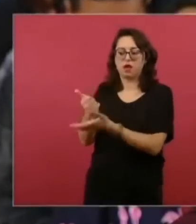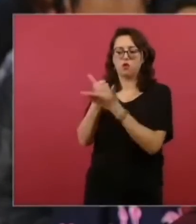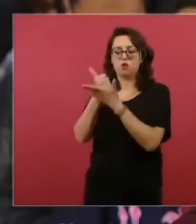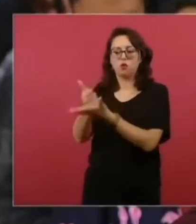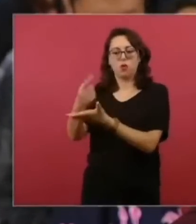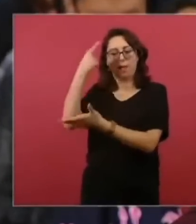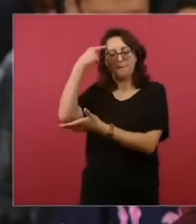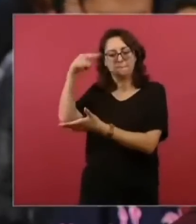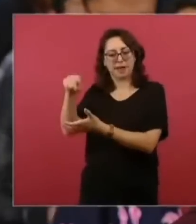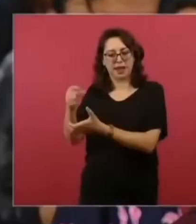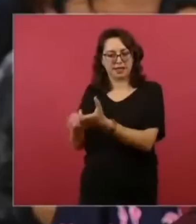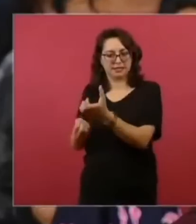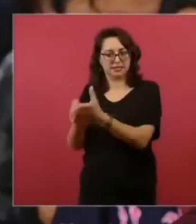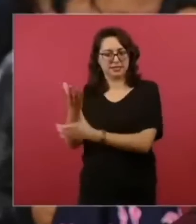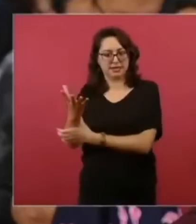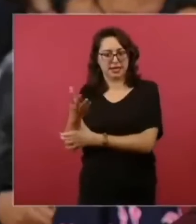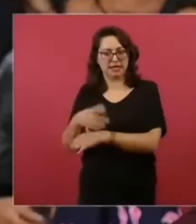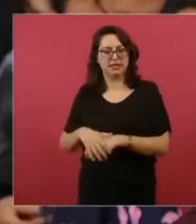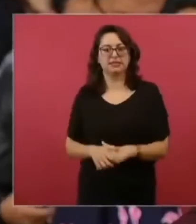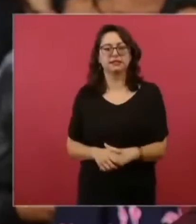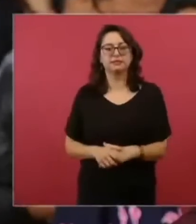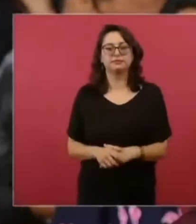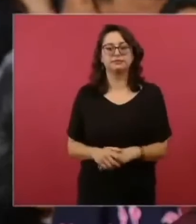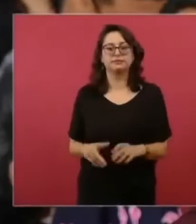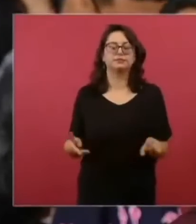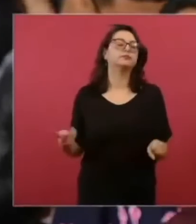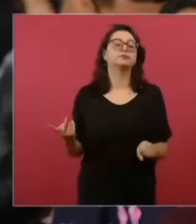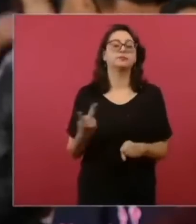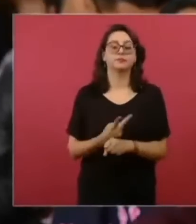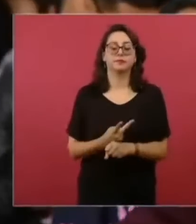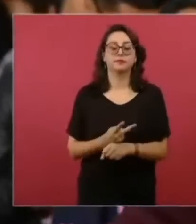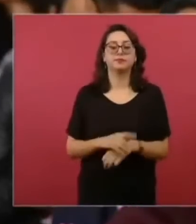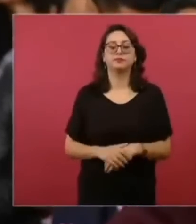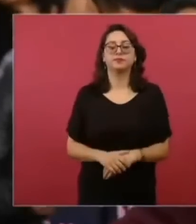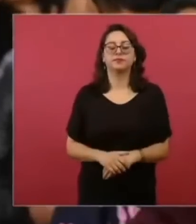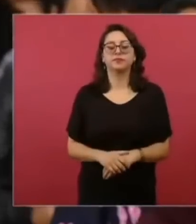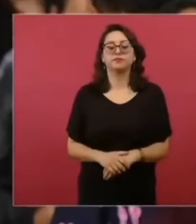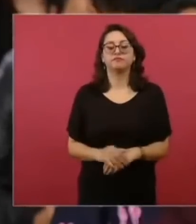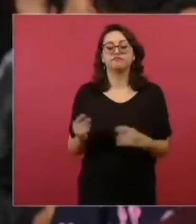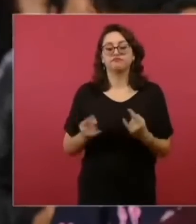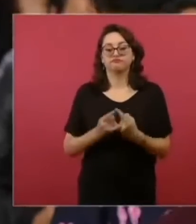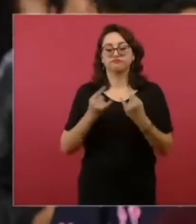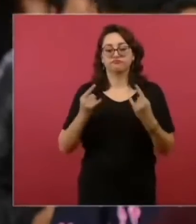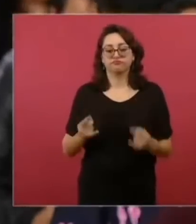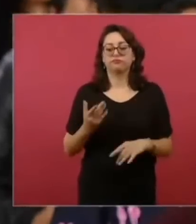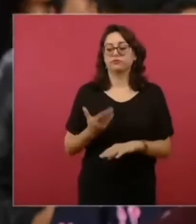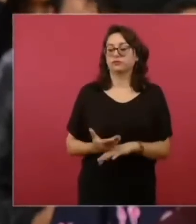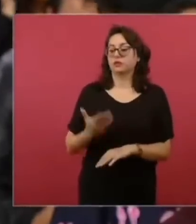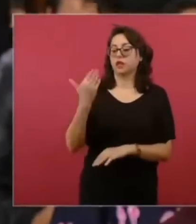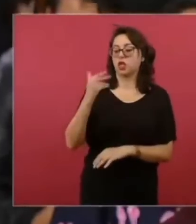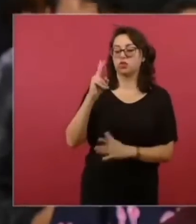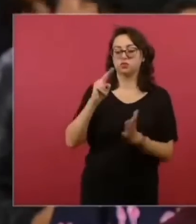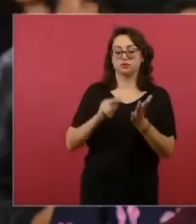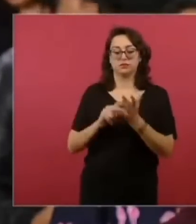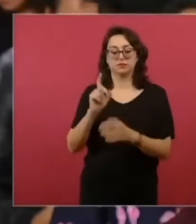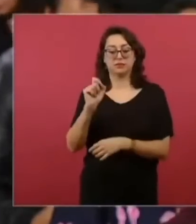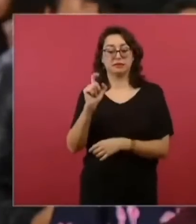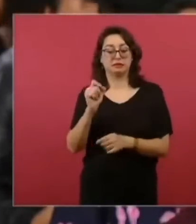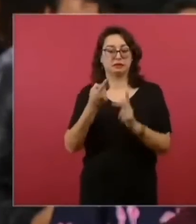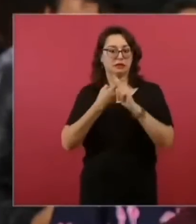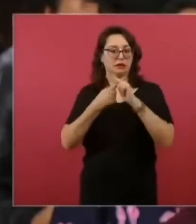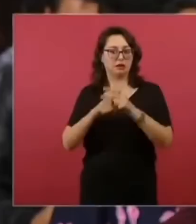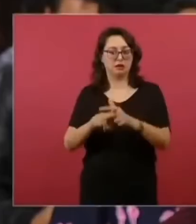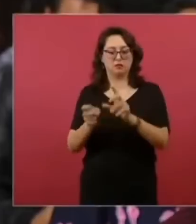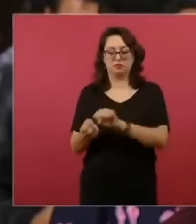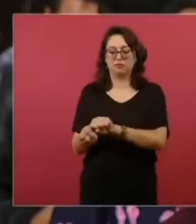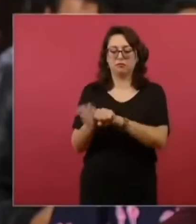del 2020, cuando estaba la plena pandemia y se cerró todo. Son de tres jóvenes, todos son